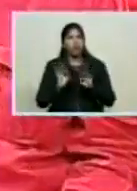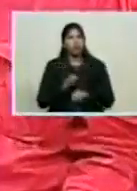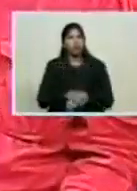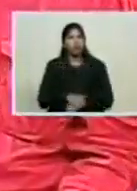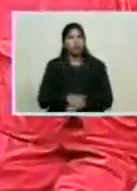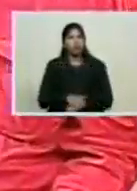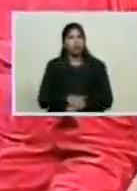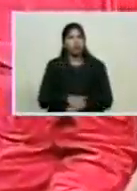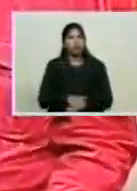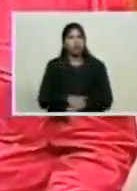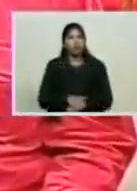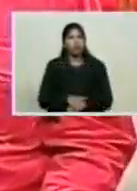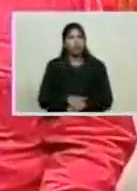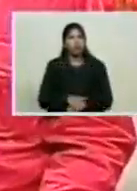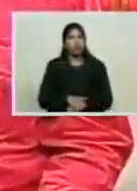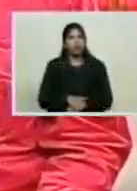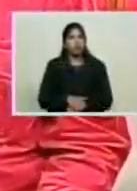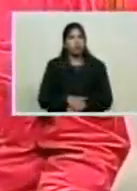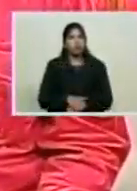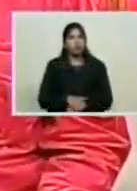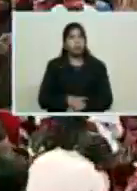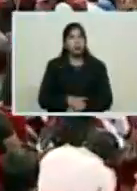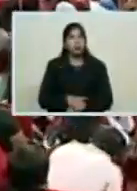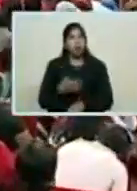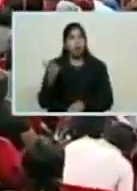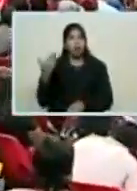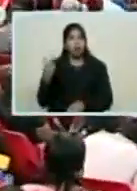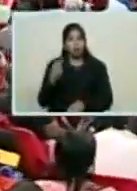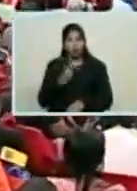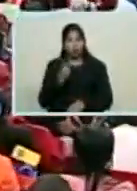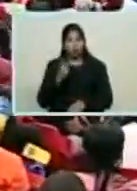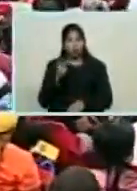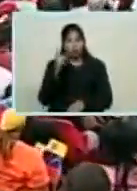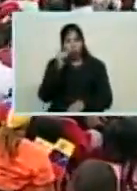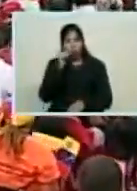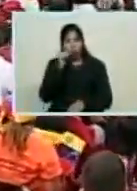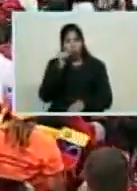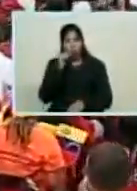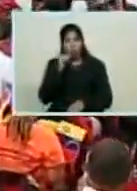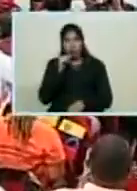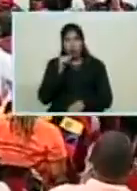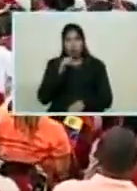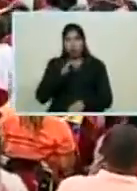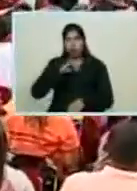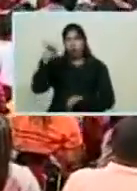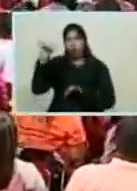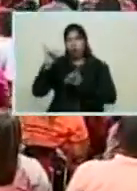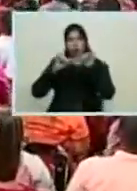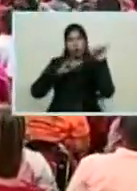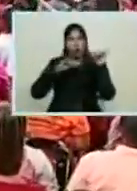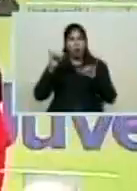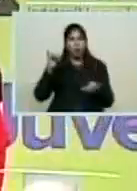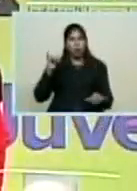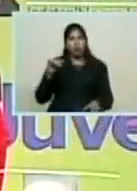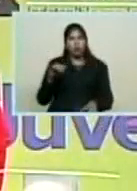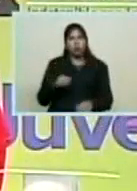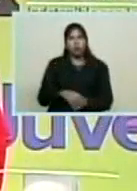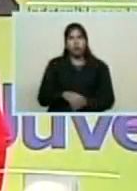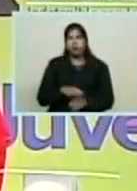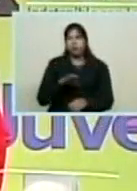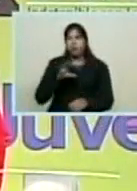Con el negro Jesús Rivero, se la pasaban por América Latina como dos